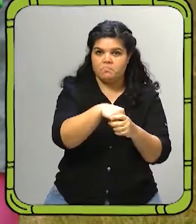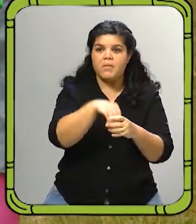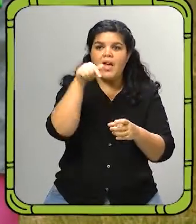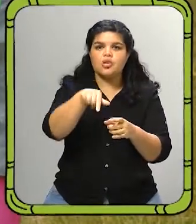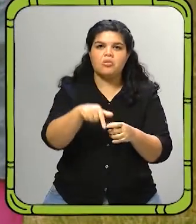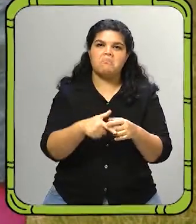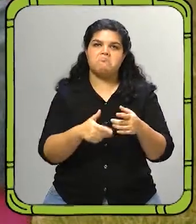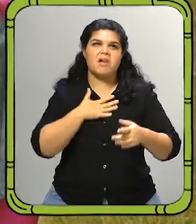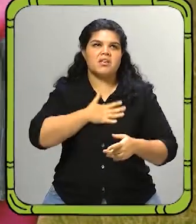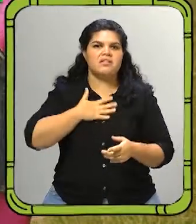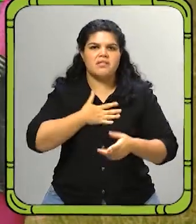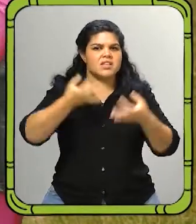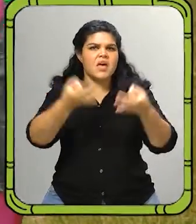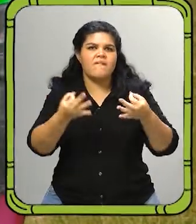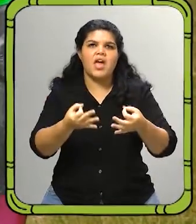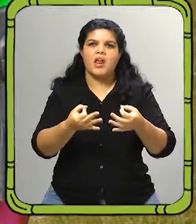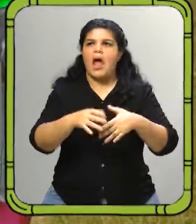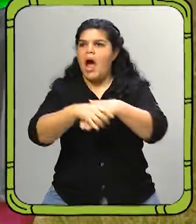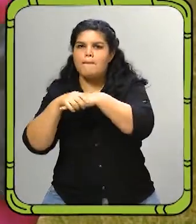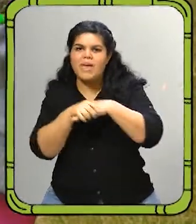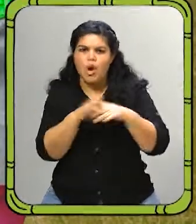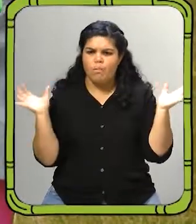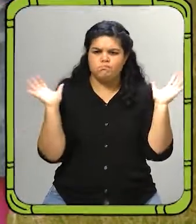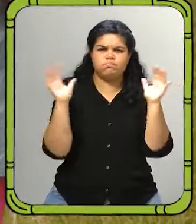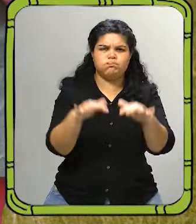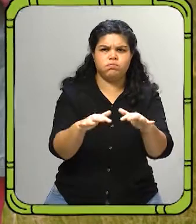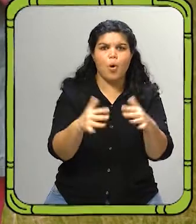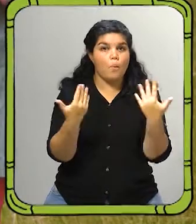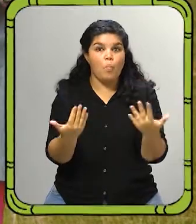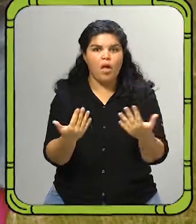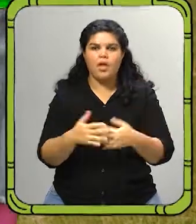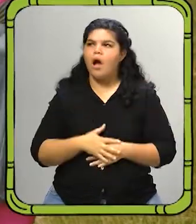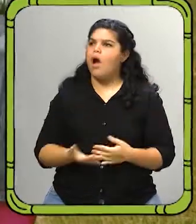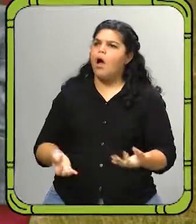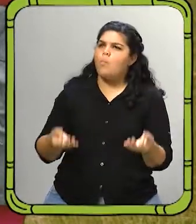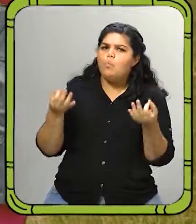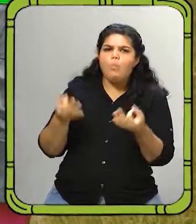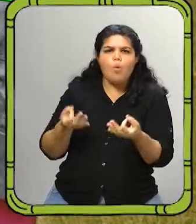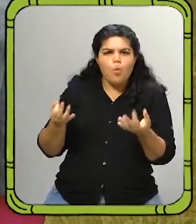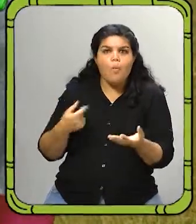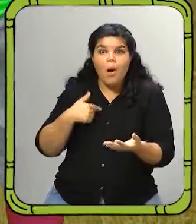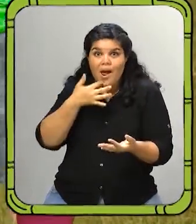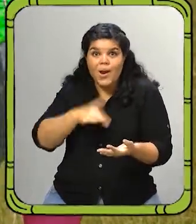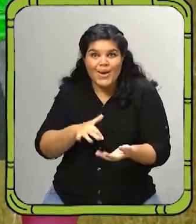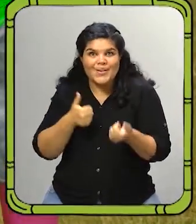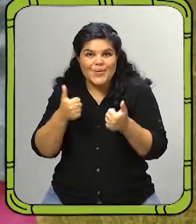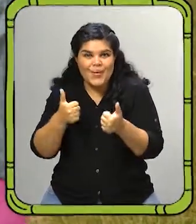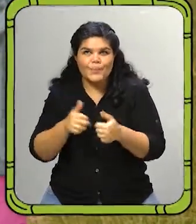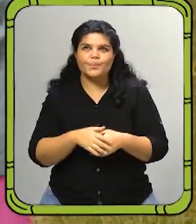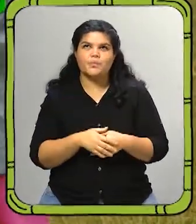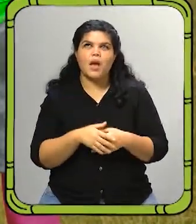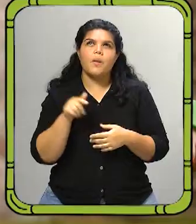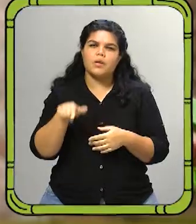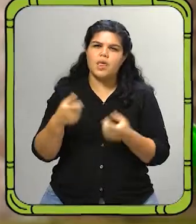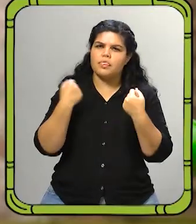todos sus amigos en ello. ¡Qué bueno! Y lo reentendimos. ¡Qué bueno! Es un juego. Y por ejemplo, si es como un juego